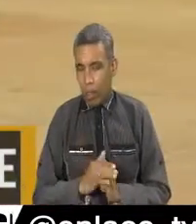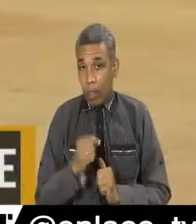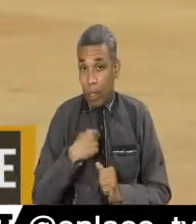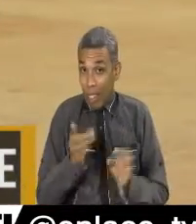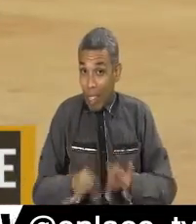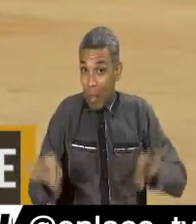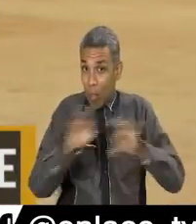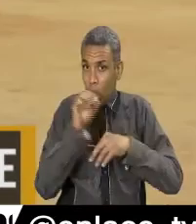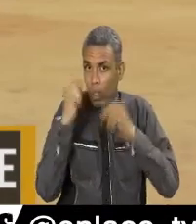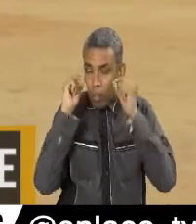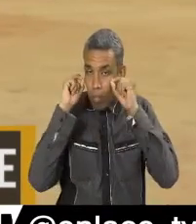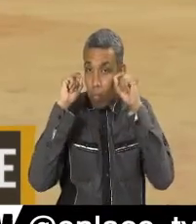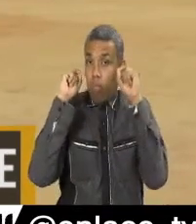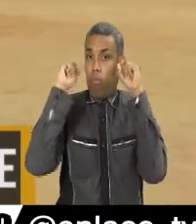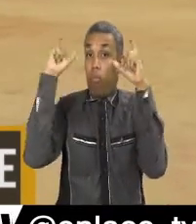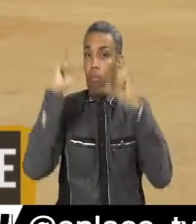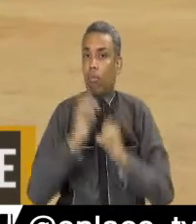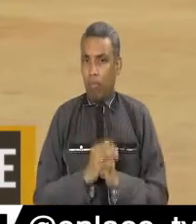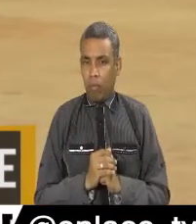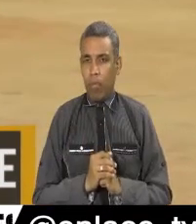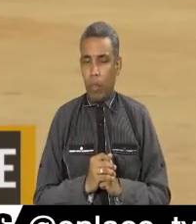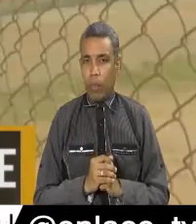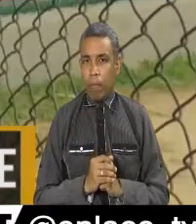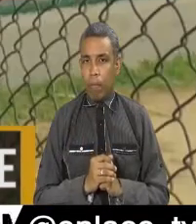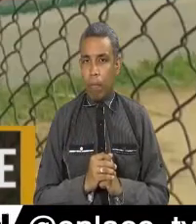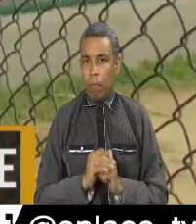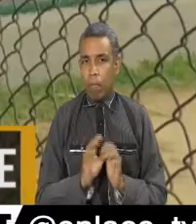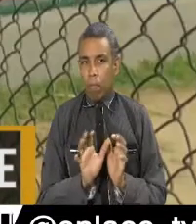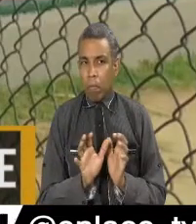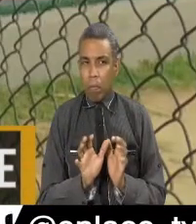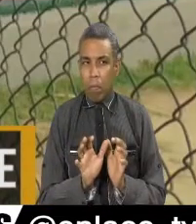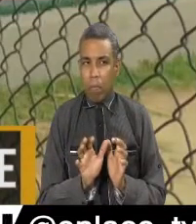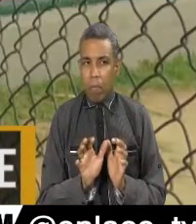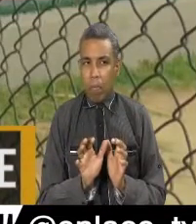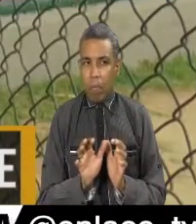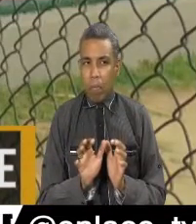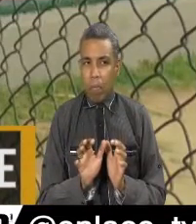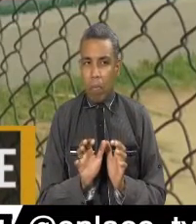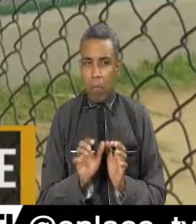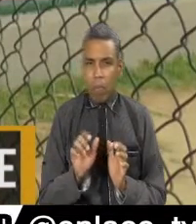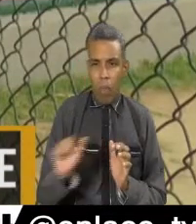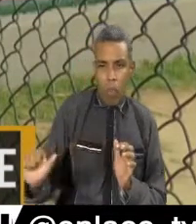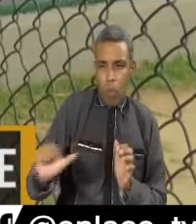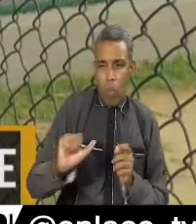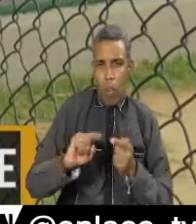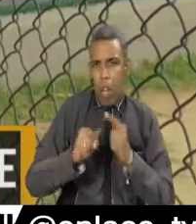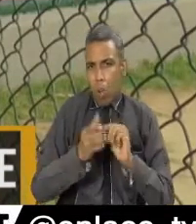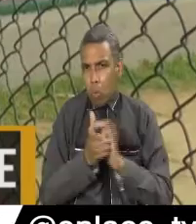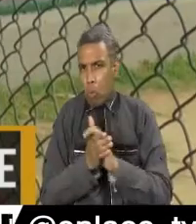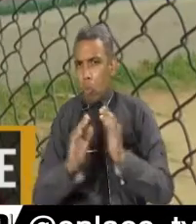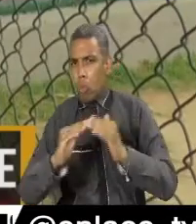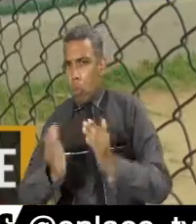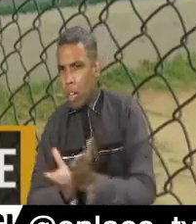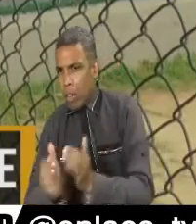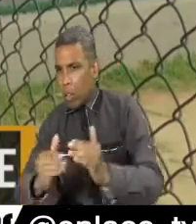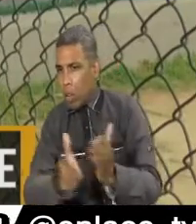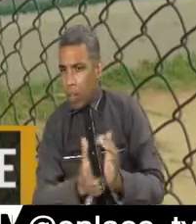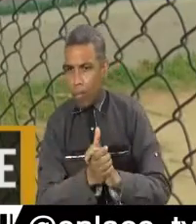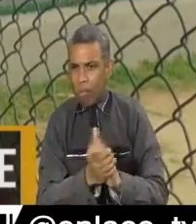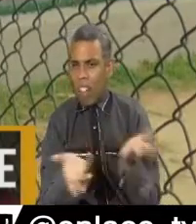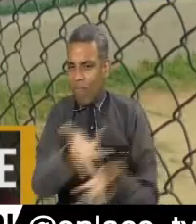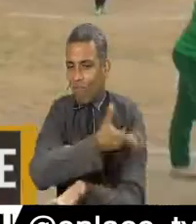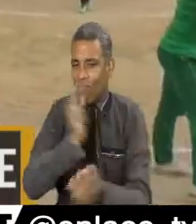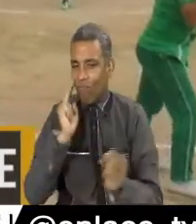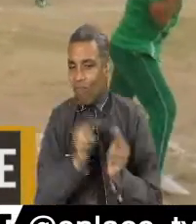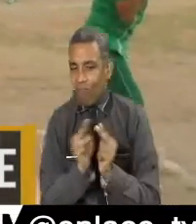jugar como estás segura. Hay algunas amigas tienen amistades con otros colegios y ahí nos hemos visto todas y